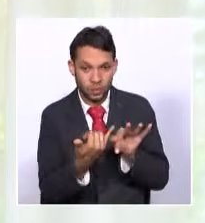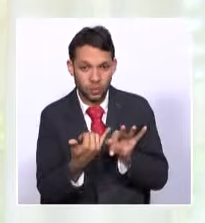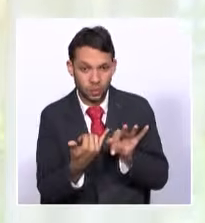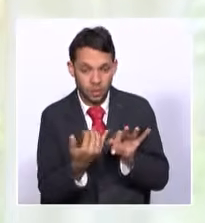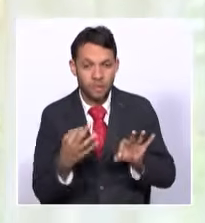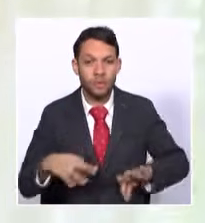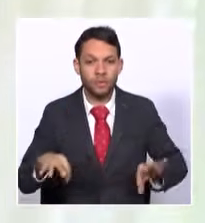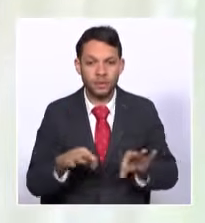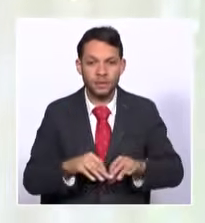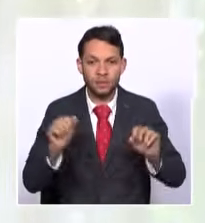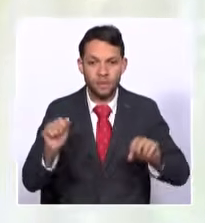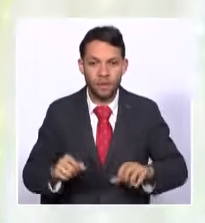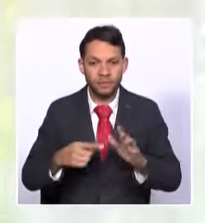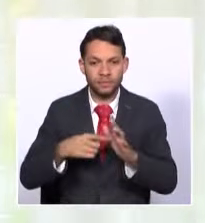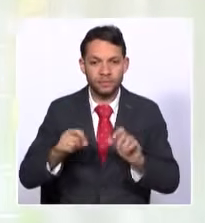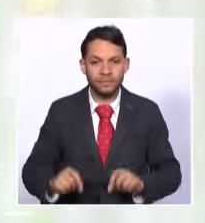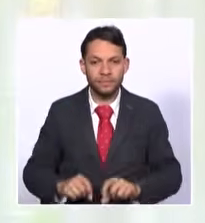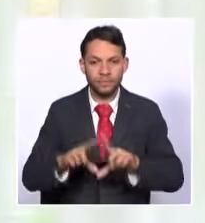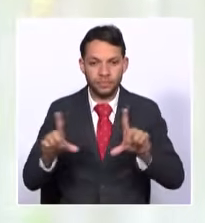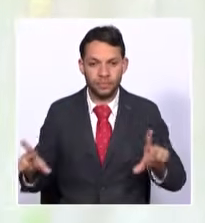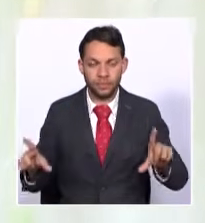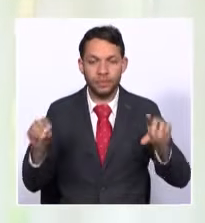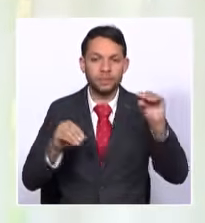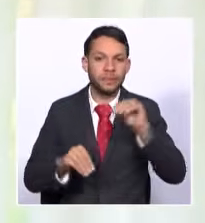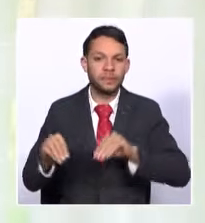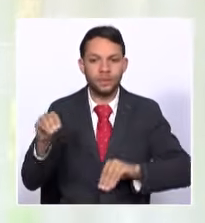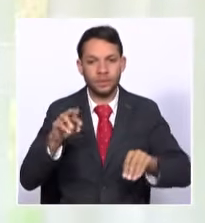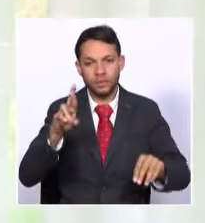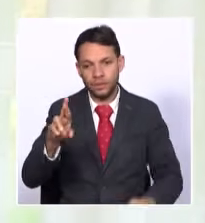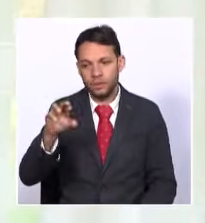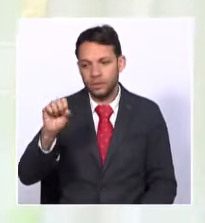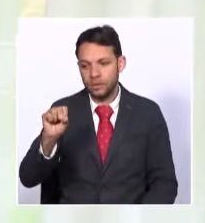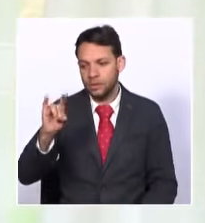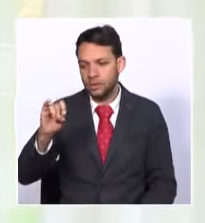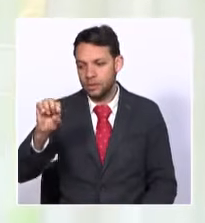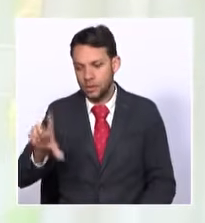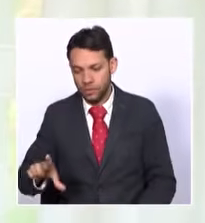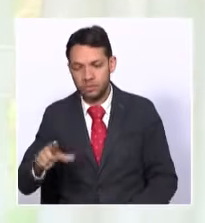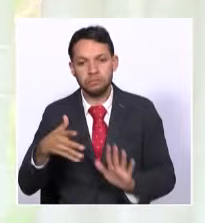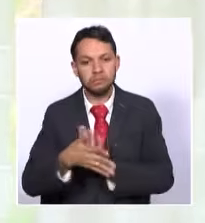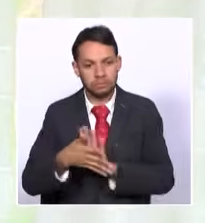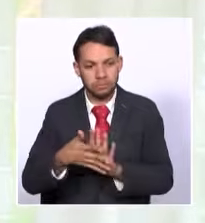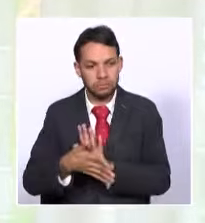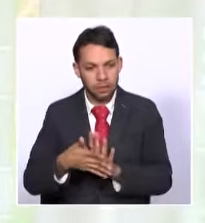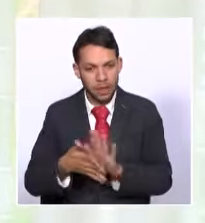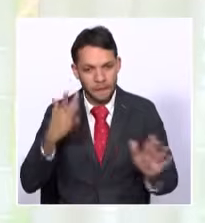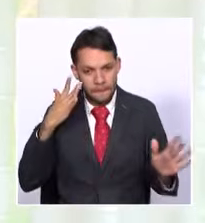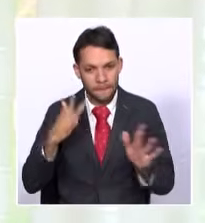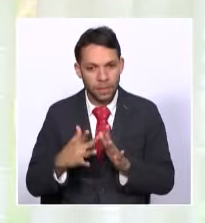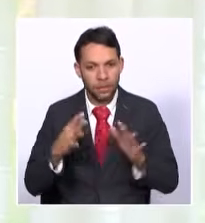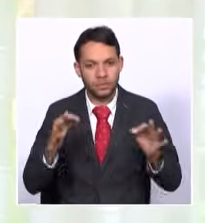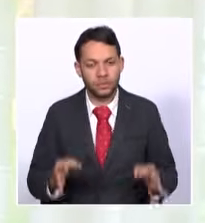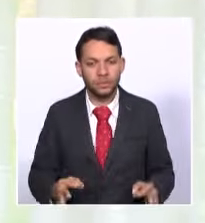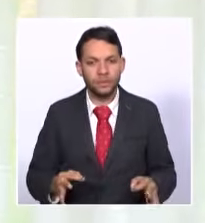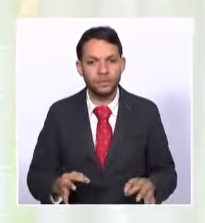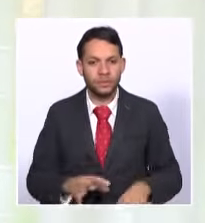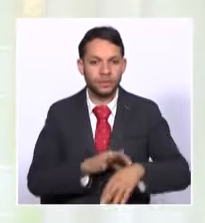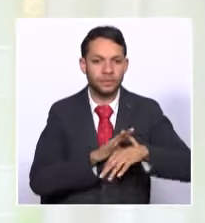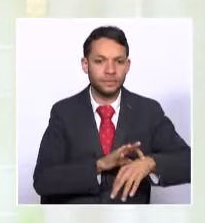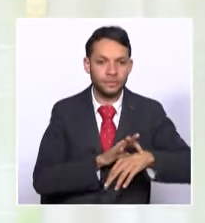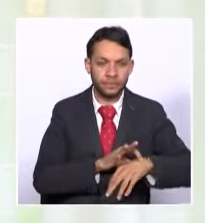Rojas Quiseno, programas de quiropraxia con el doctor Raúl Andrés Londoño. Vamos a hacerle al doctor